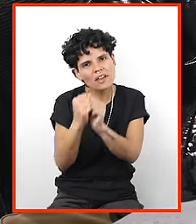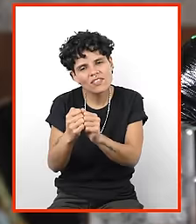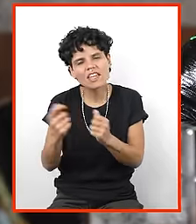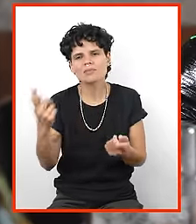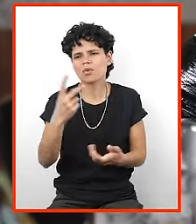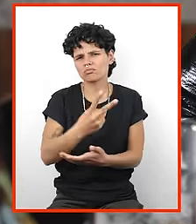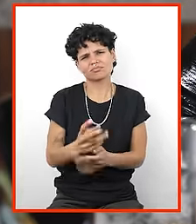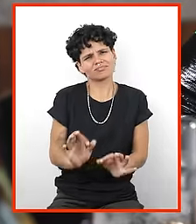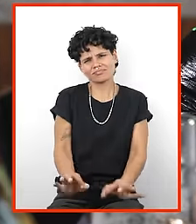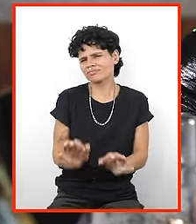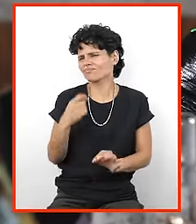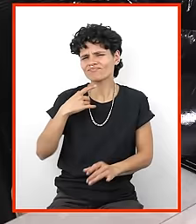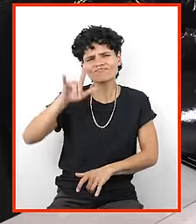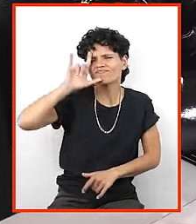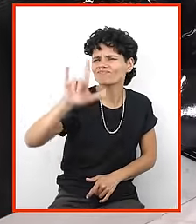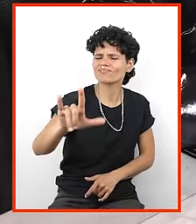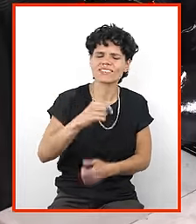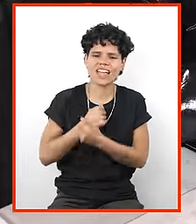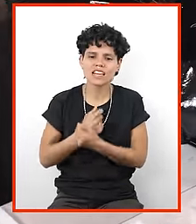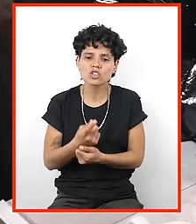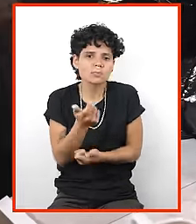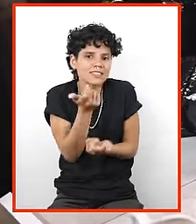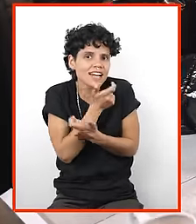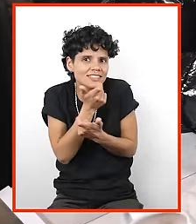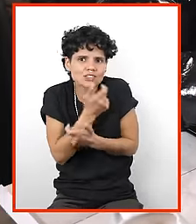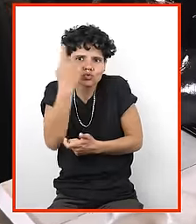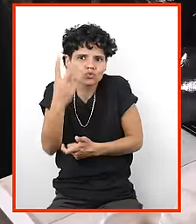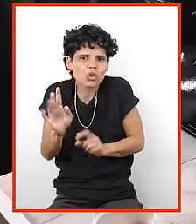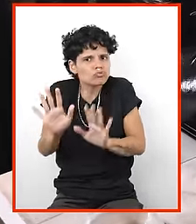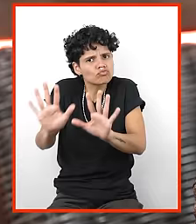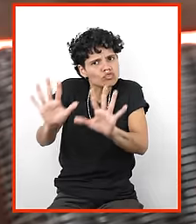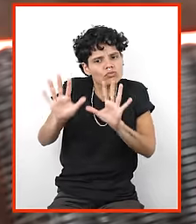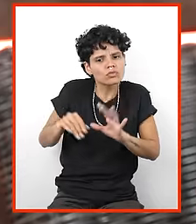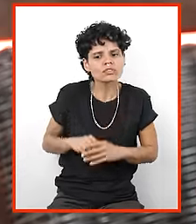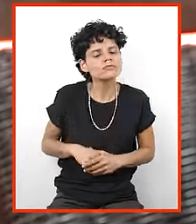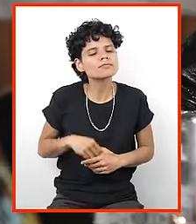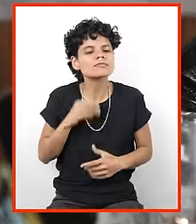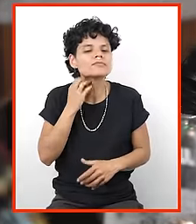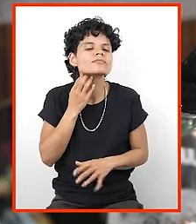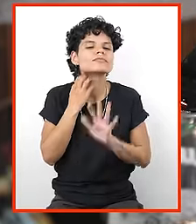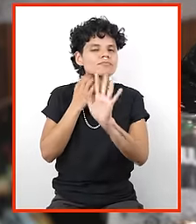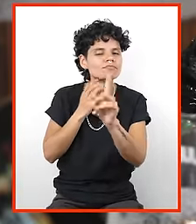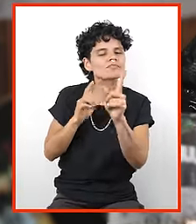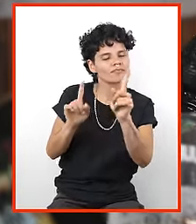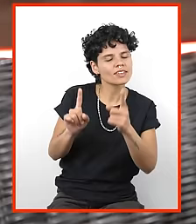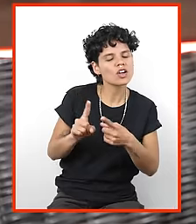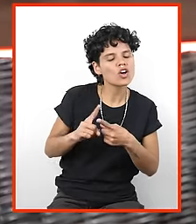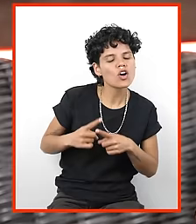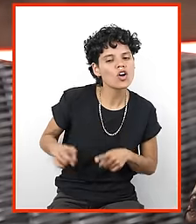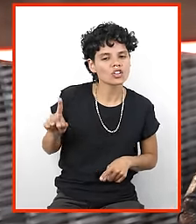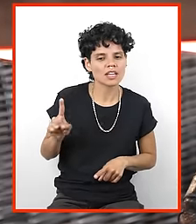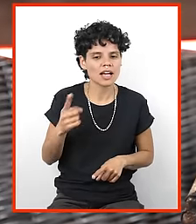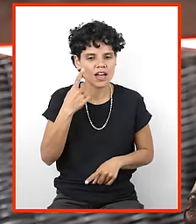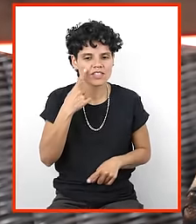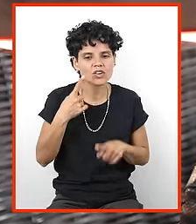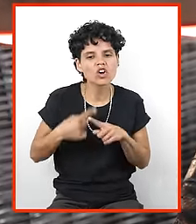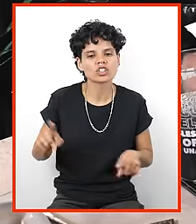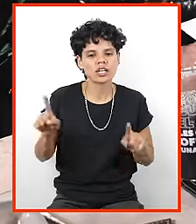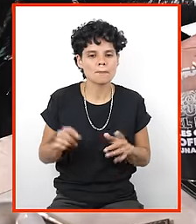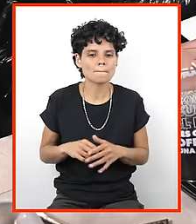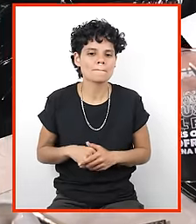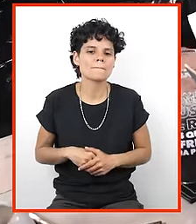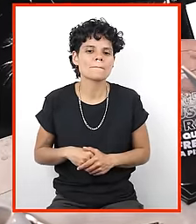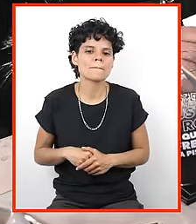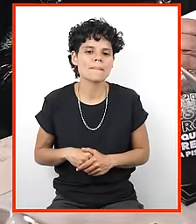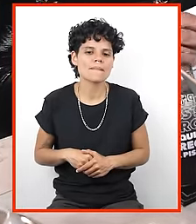mucho. ¿Y o la sea, risa? Y tiene su risita que es característica, po. Ahora viene difícil, ¿ah? ¿Eh? No te ya, la digas tan fácil, ¿ah? ¿Eh? A ver,